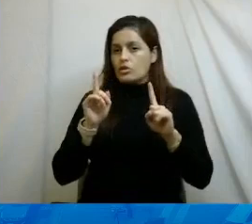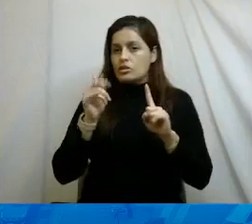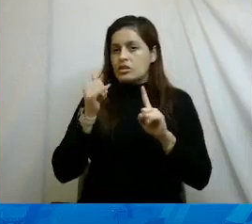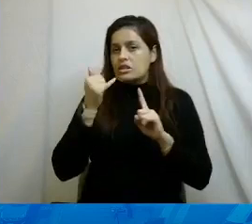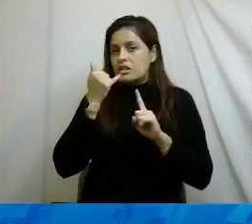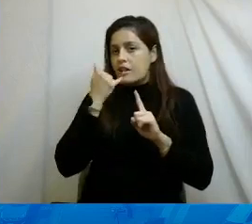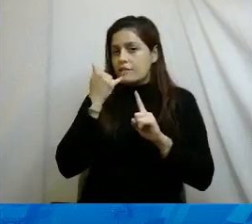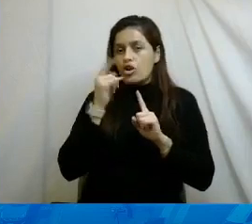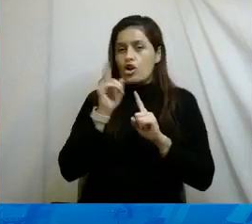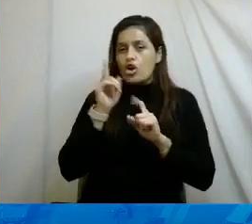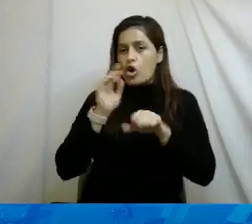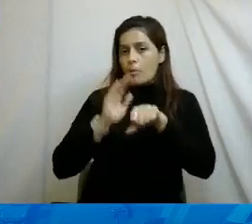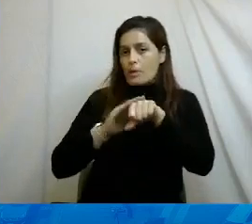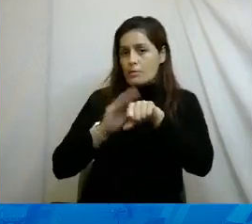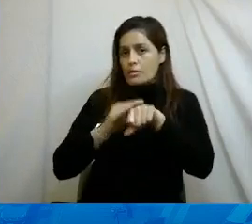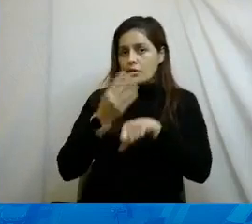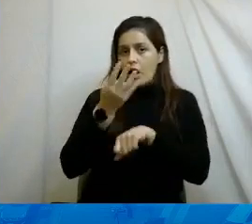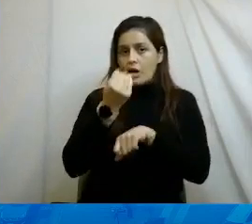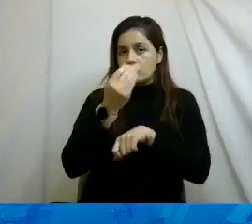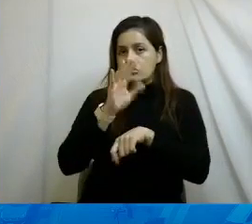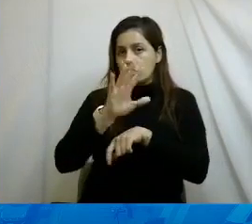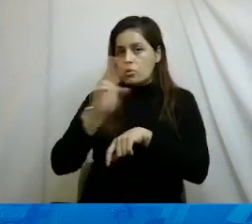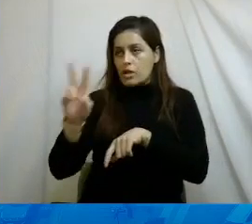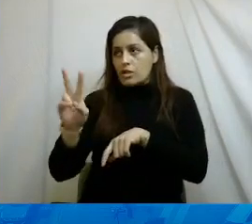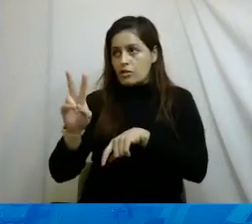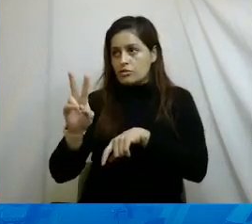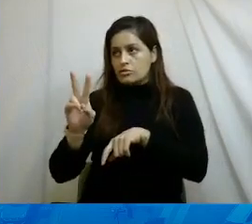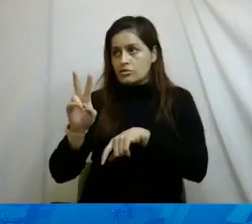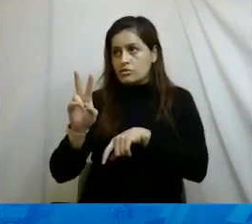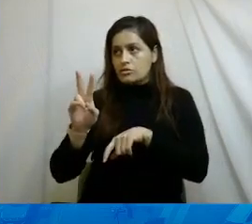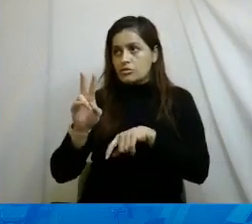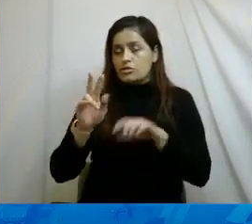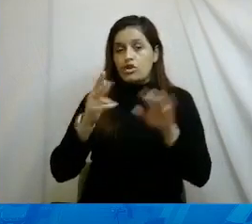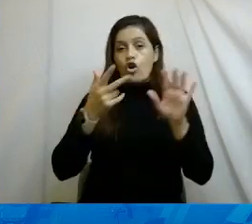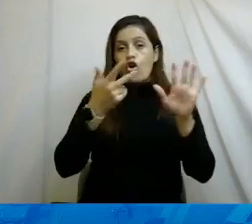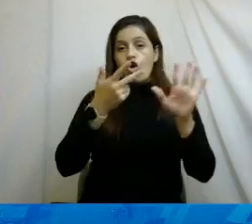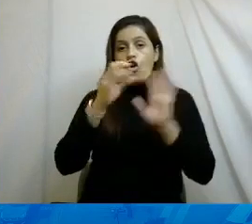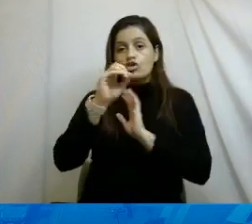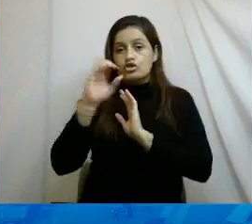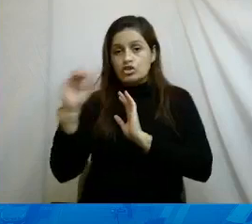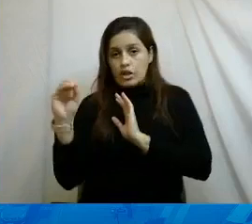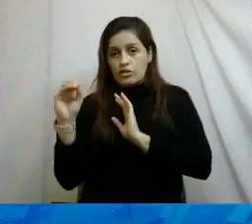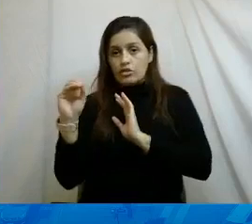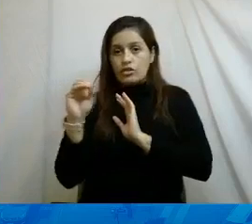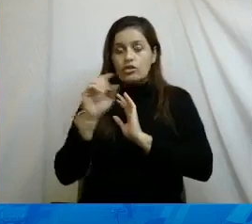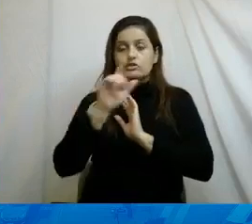no permite el ingreso al 1452, así que la gente puede llamar al